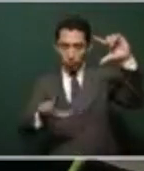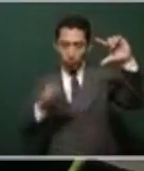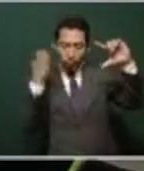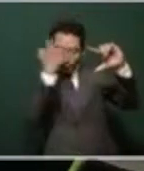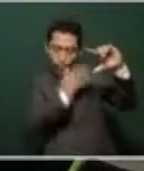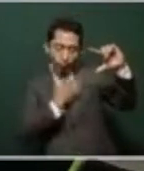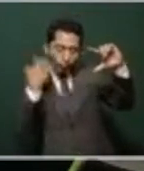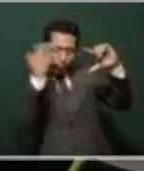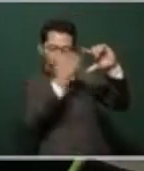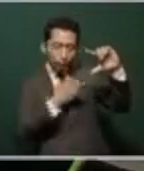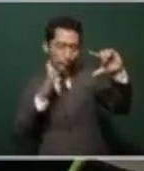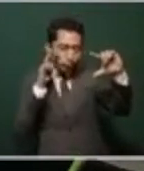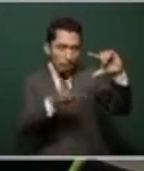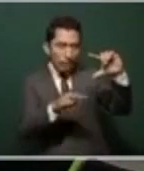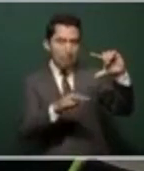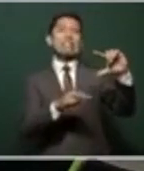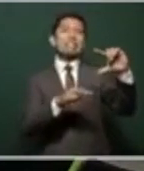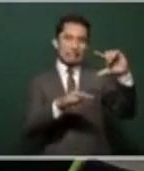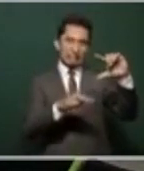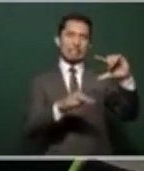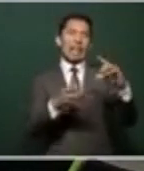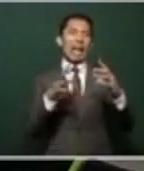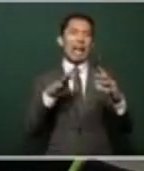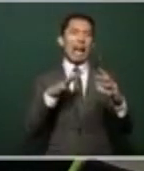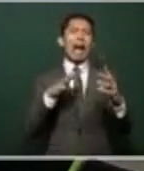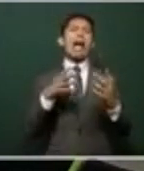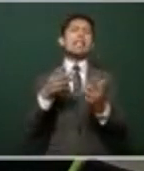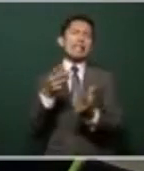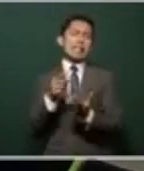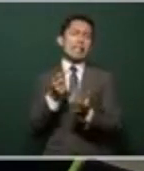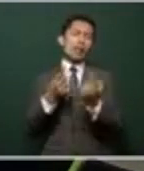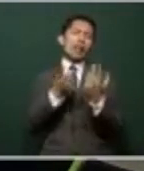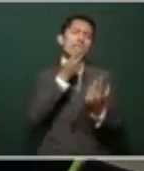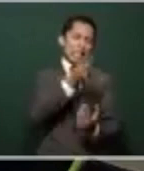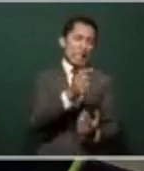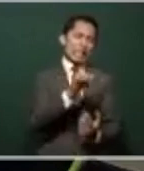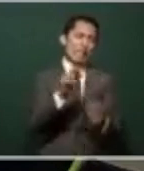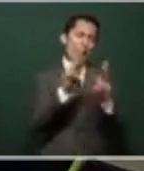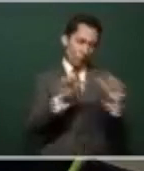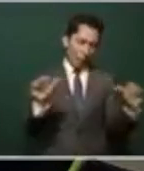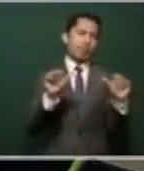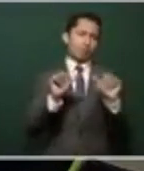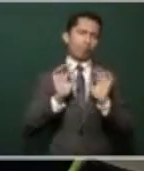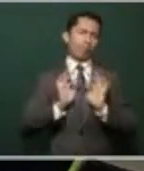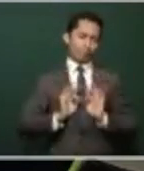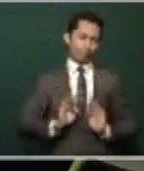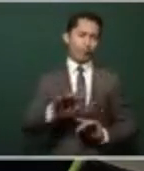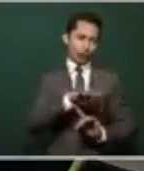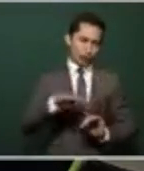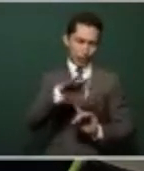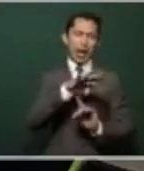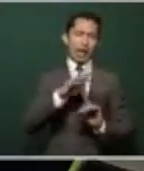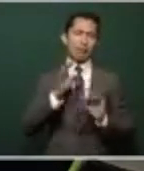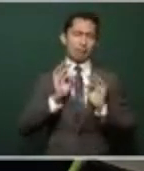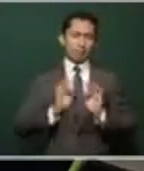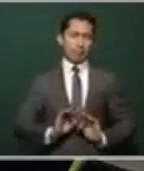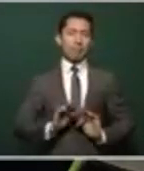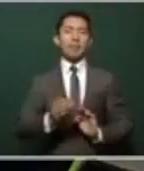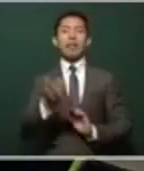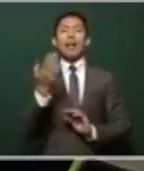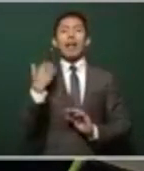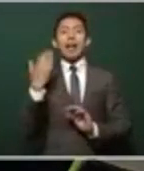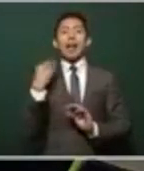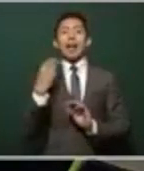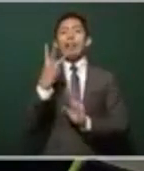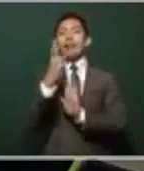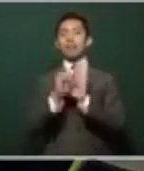mejor índice en materia de paz social, y la tasa de incidencia delictiva del primer trimestre también me gustaría